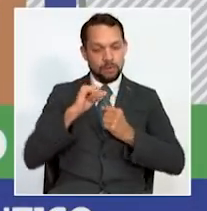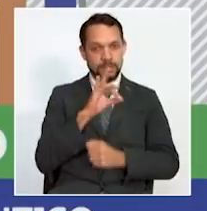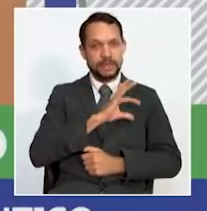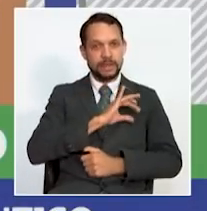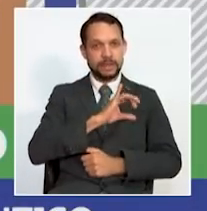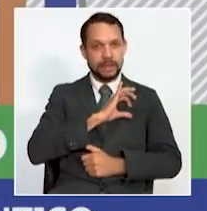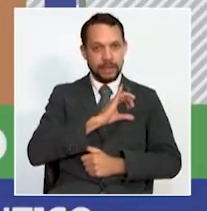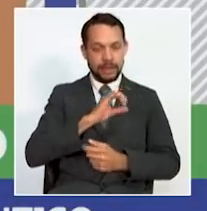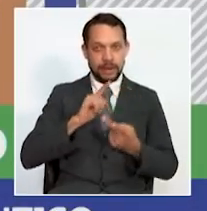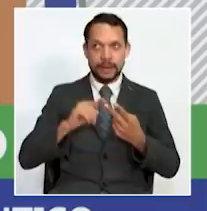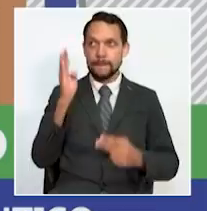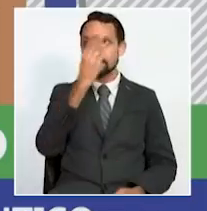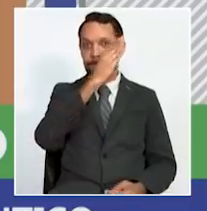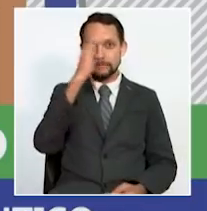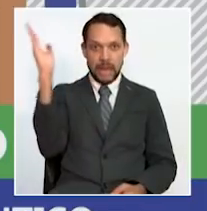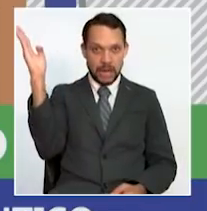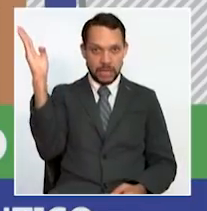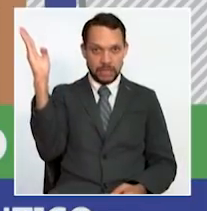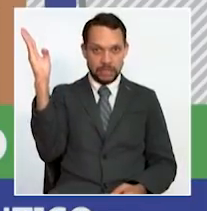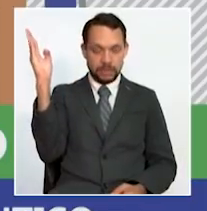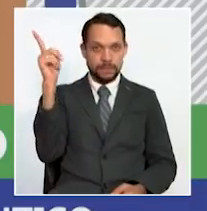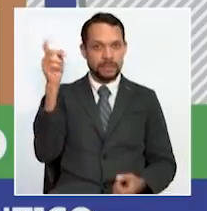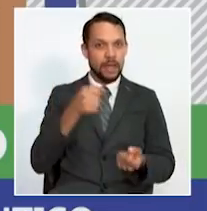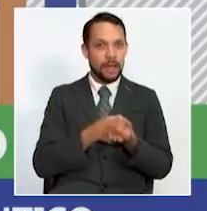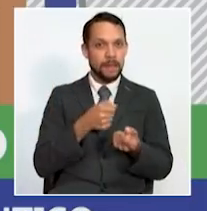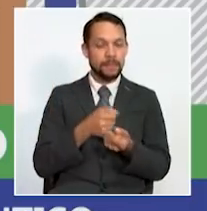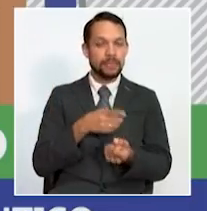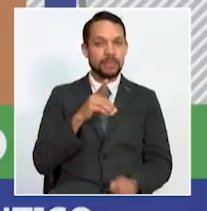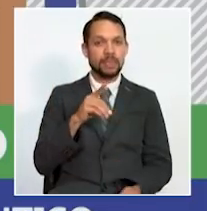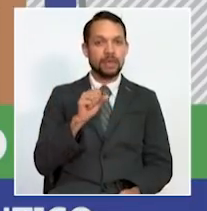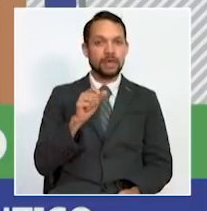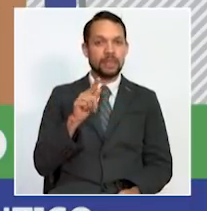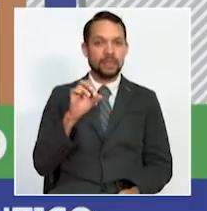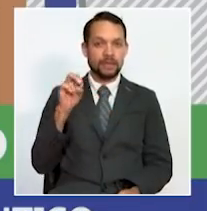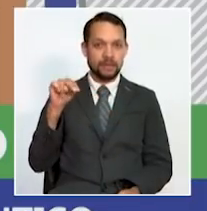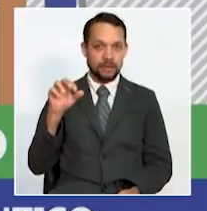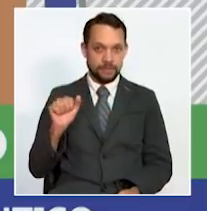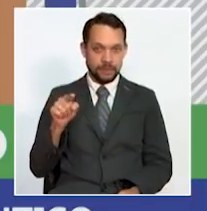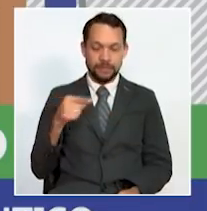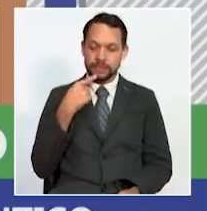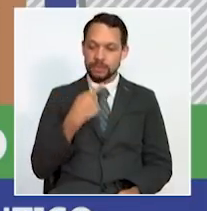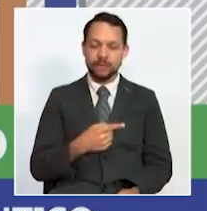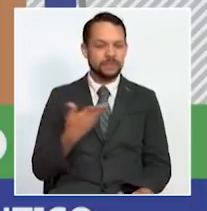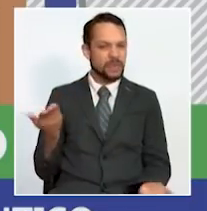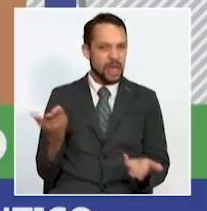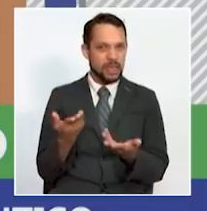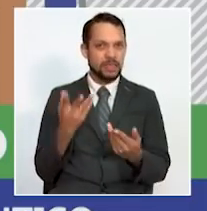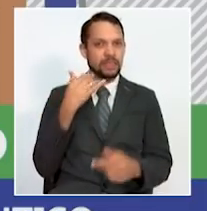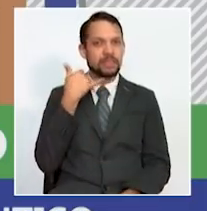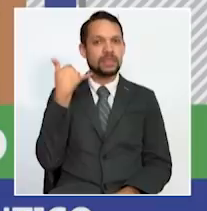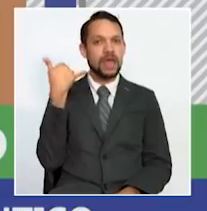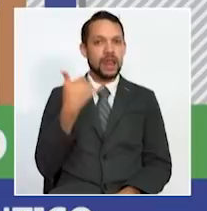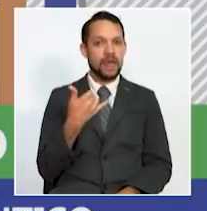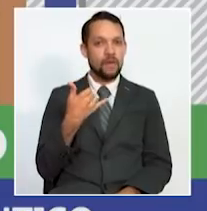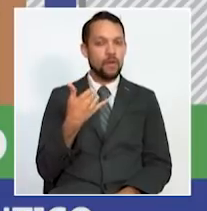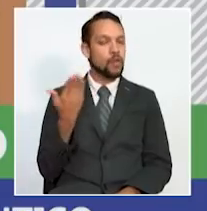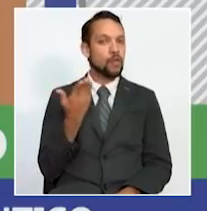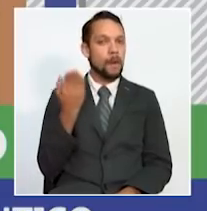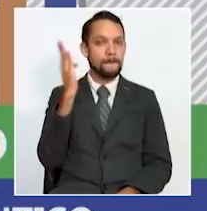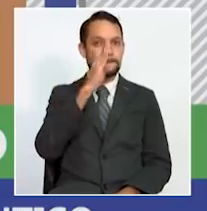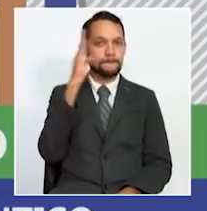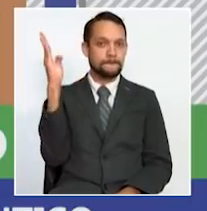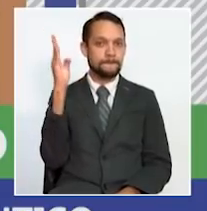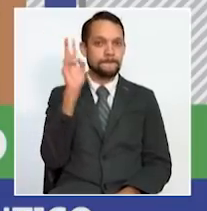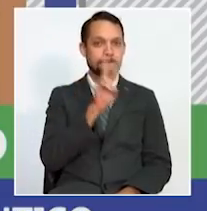Barranquilla. En Barranquilla nos apoya la doctora Dafna Rodríguez Baló y estos son los teléfonos en Barranquilla donde van a estar 21